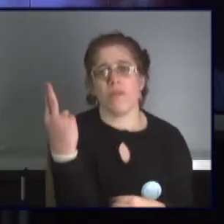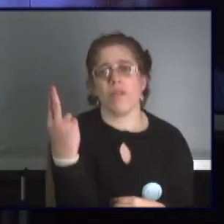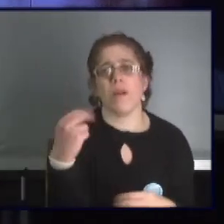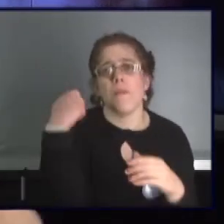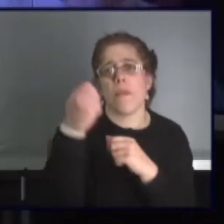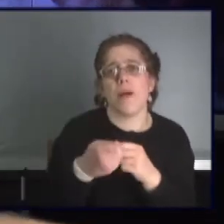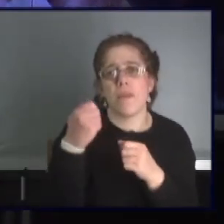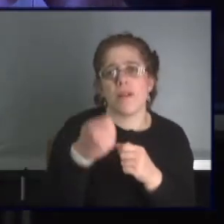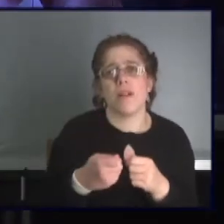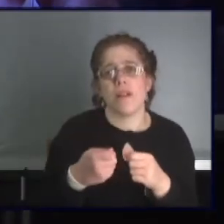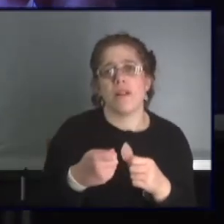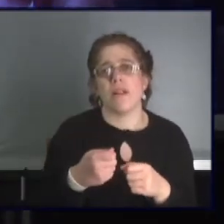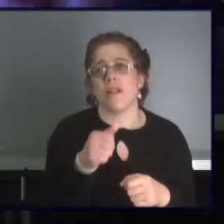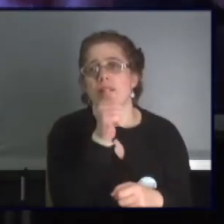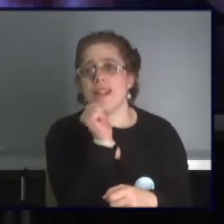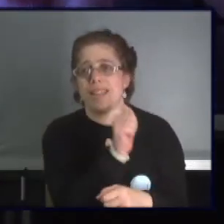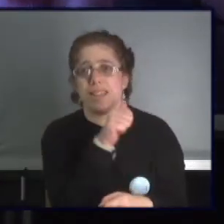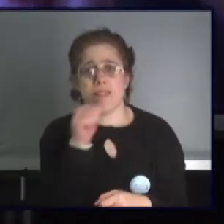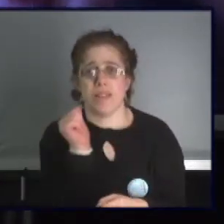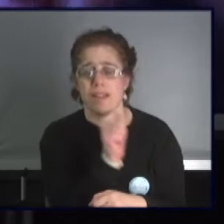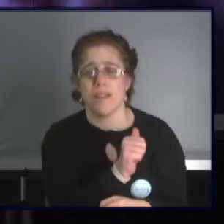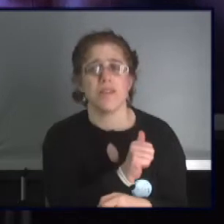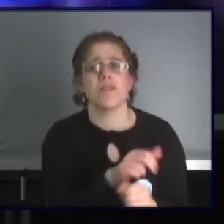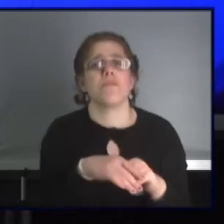padeciendo las secuelas del accidente